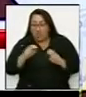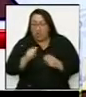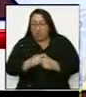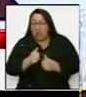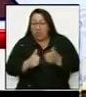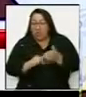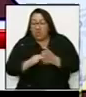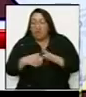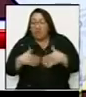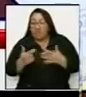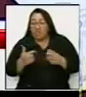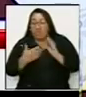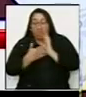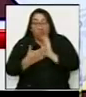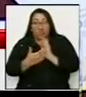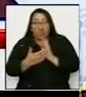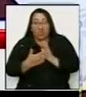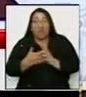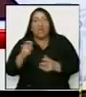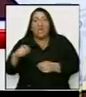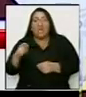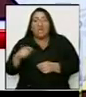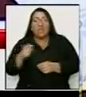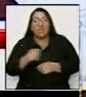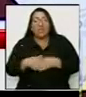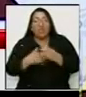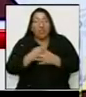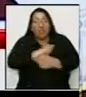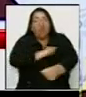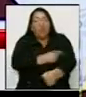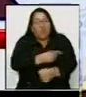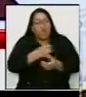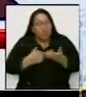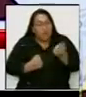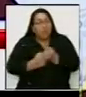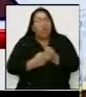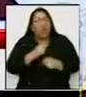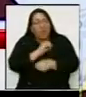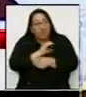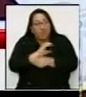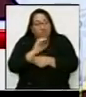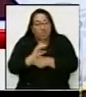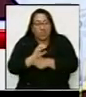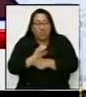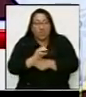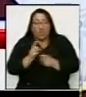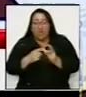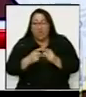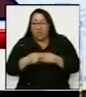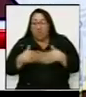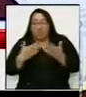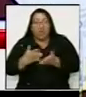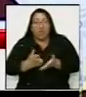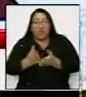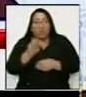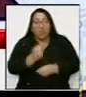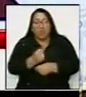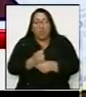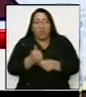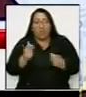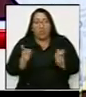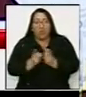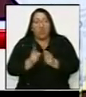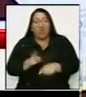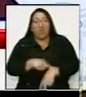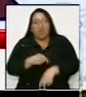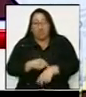cual se puedan determinar necesidades de fortalecimiento, de capacitación, y por lo tanto puedan orientar un trabajo de mediano y